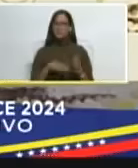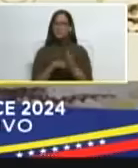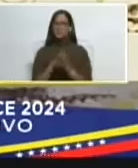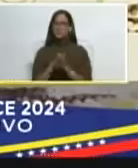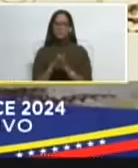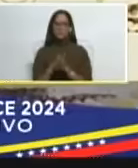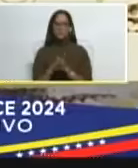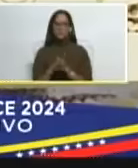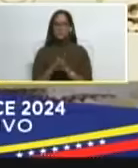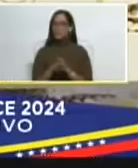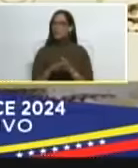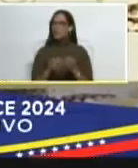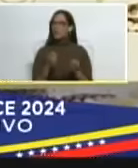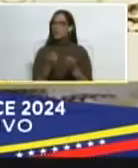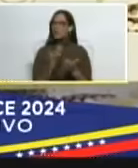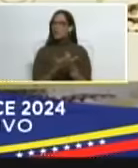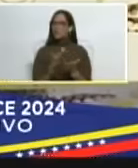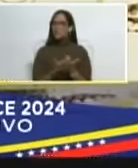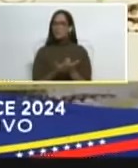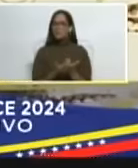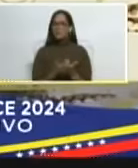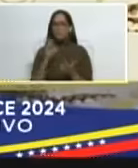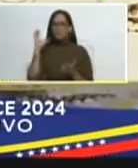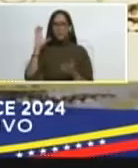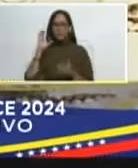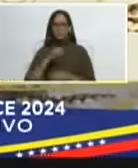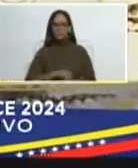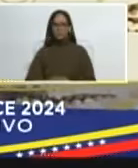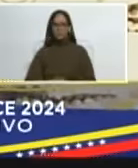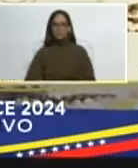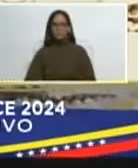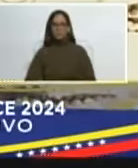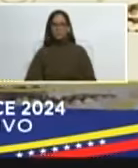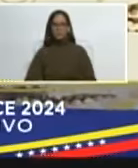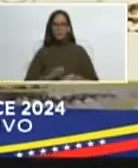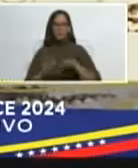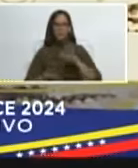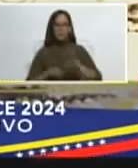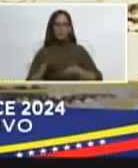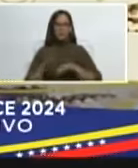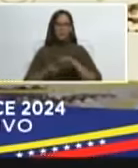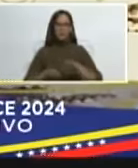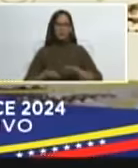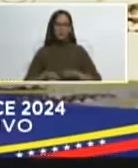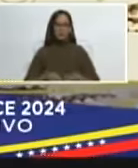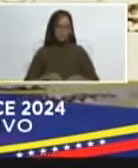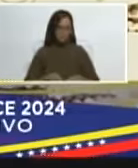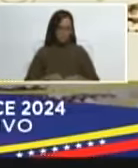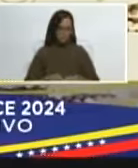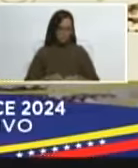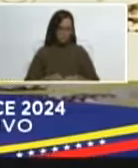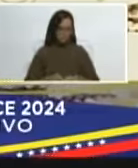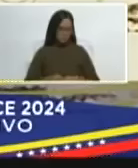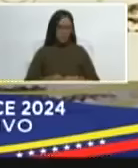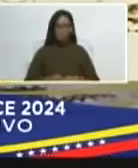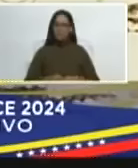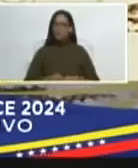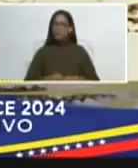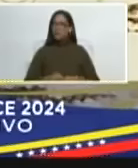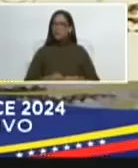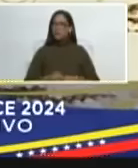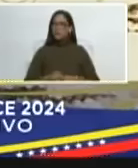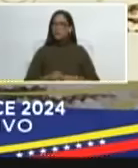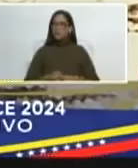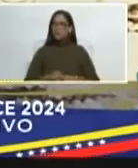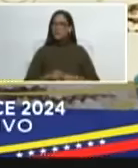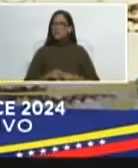de desenvolvimiento económico del país. Paso a paso, con un alto componente de incorporación